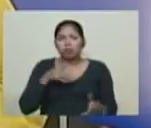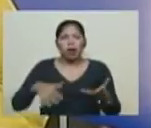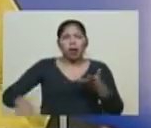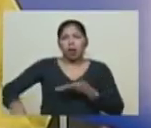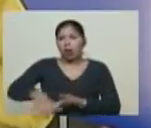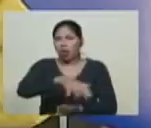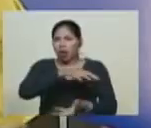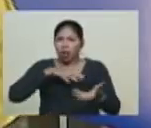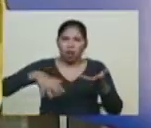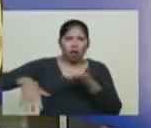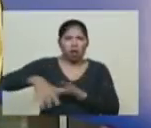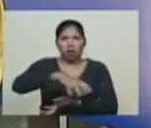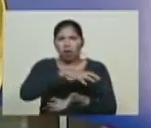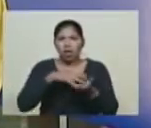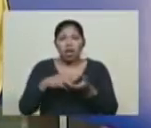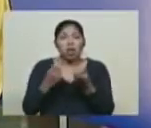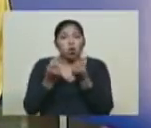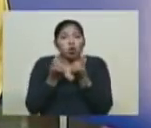económica.